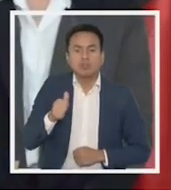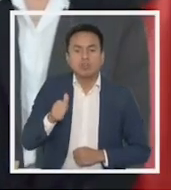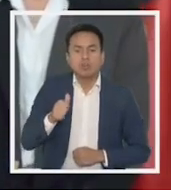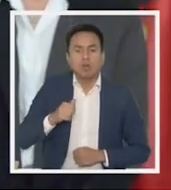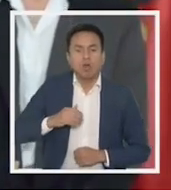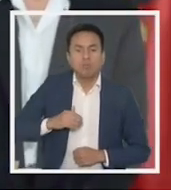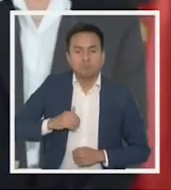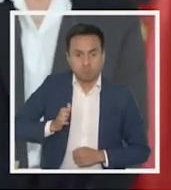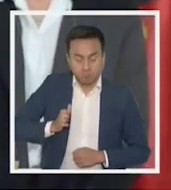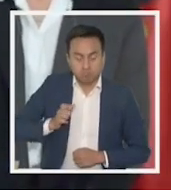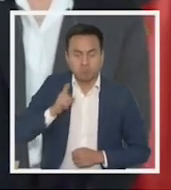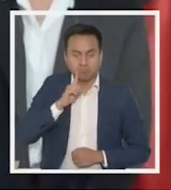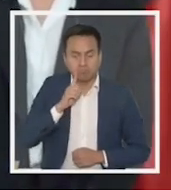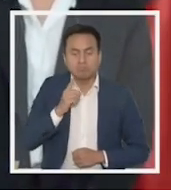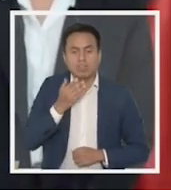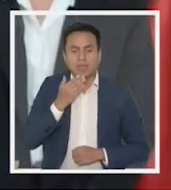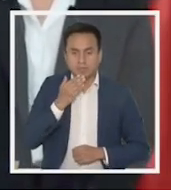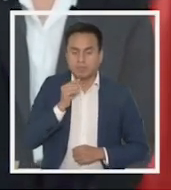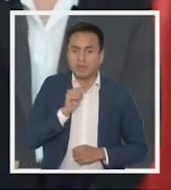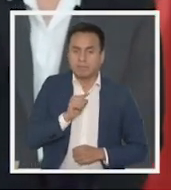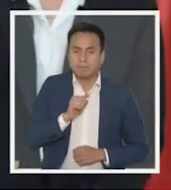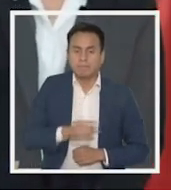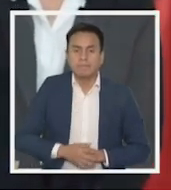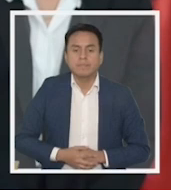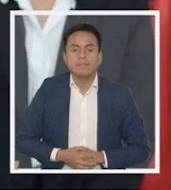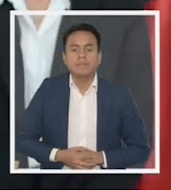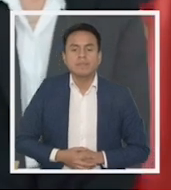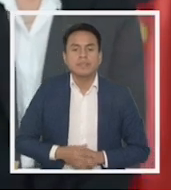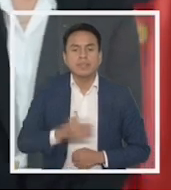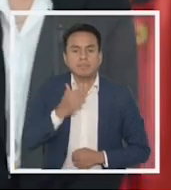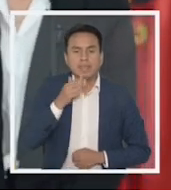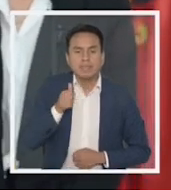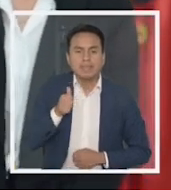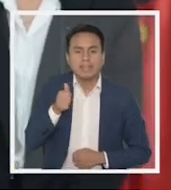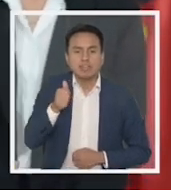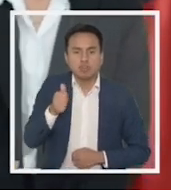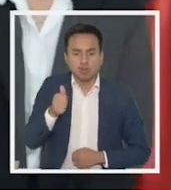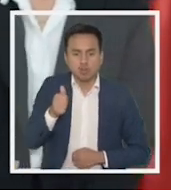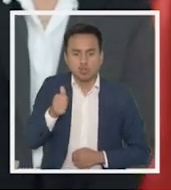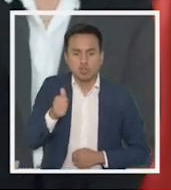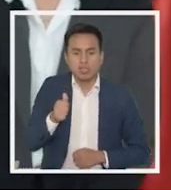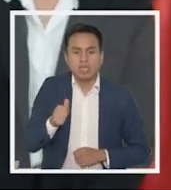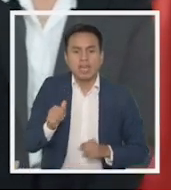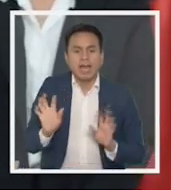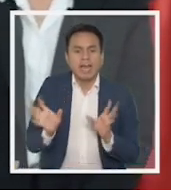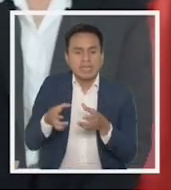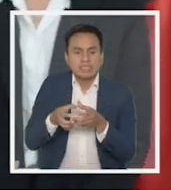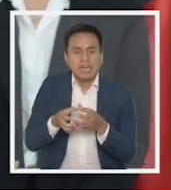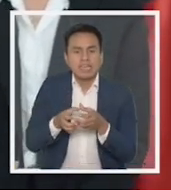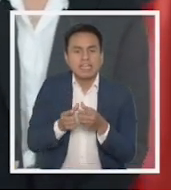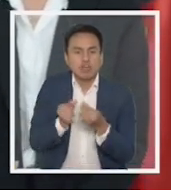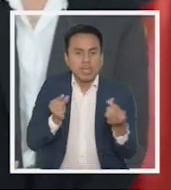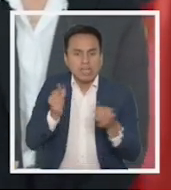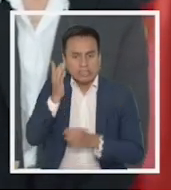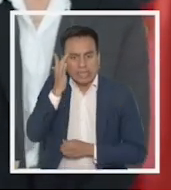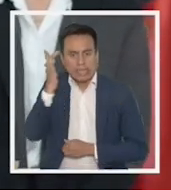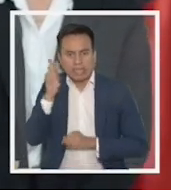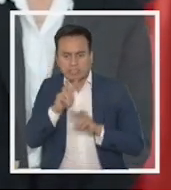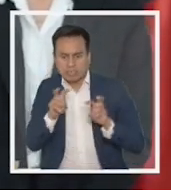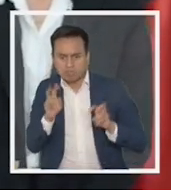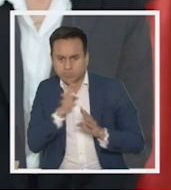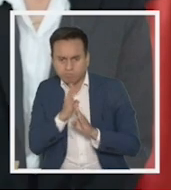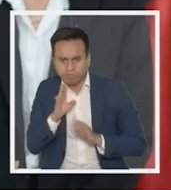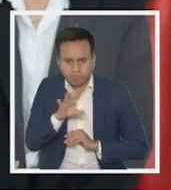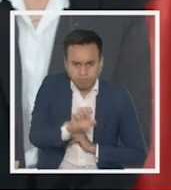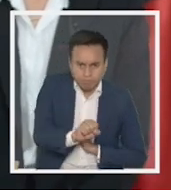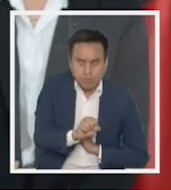también con el director de la Agencia Nacional de Inteligencia. En esta reunión, en primer lugar, le he